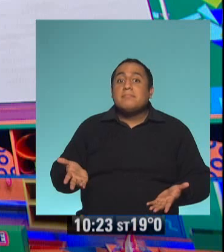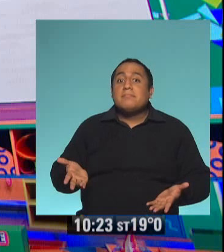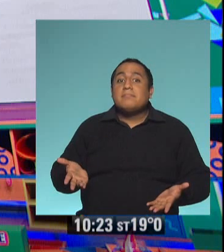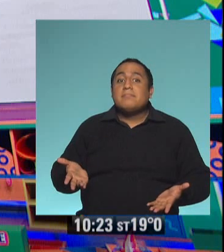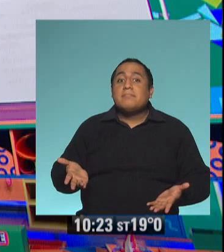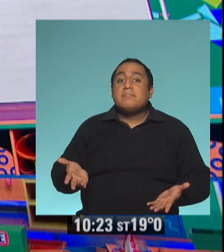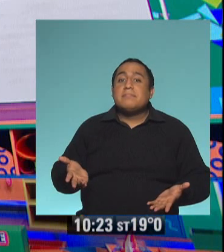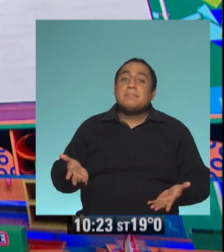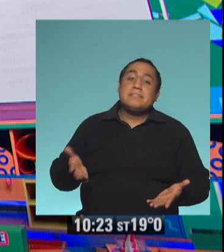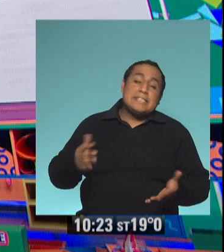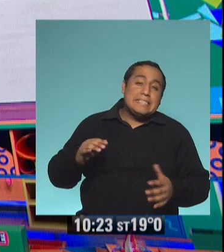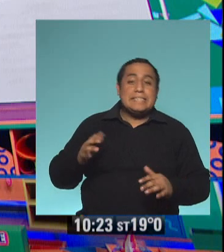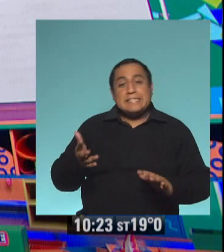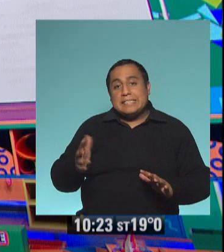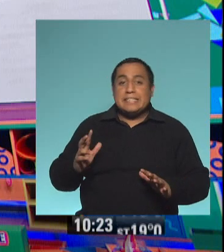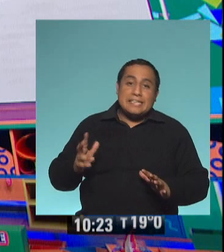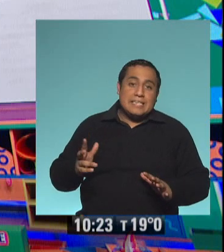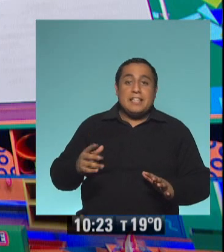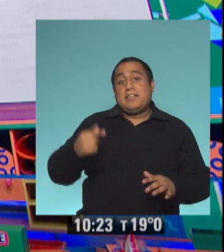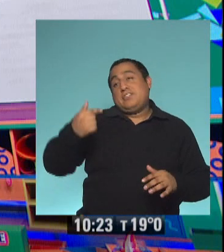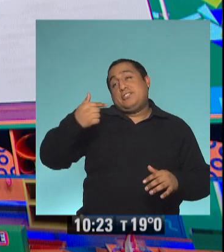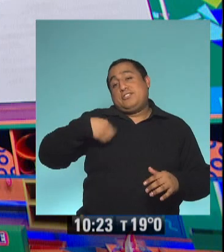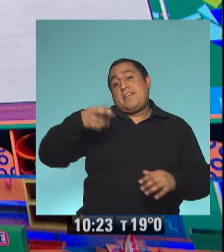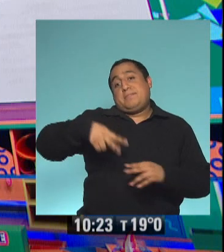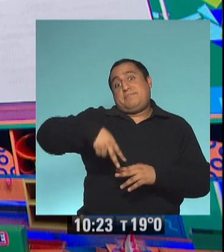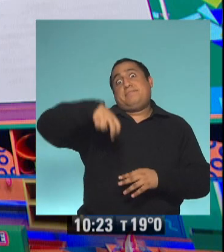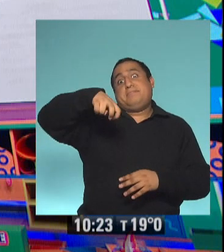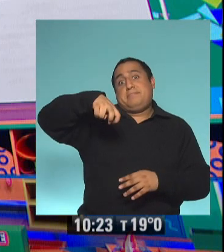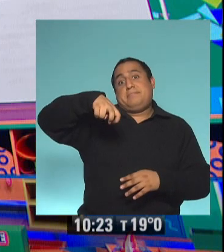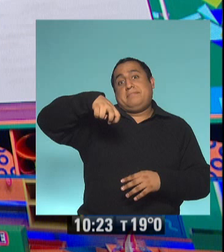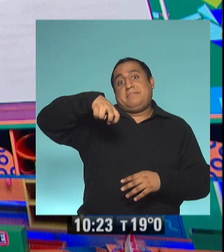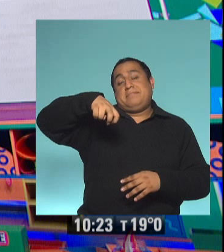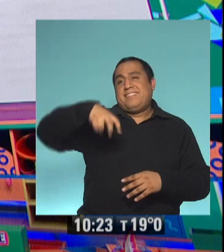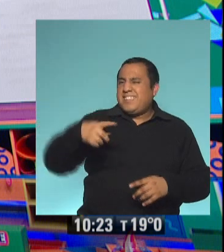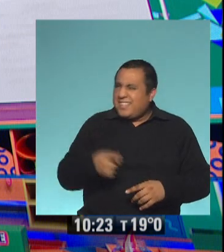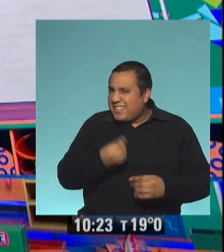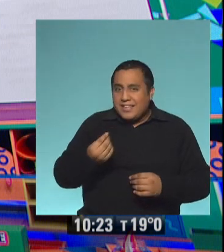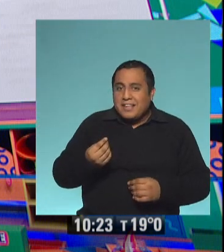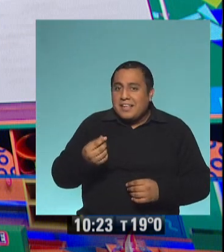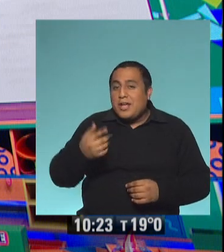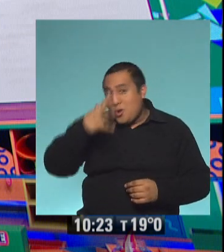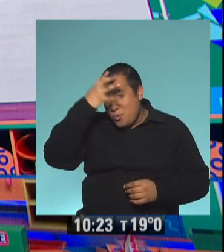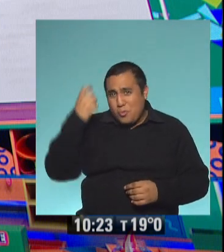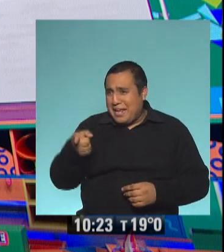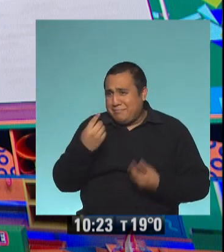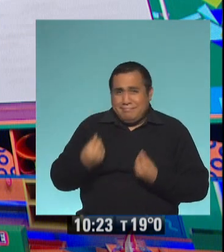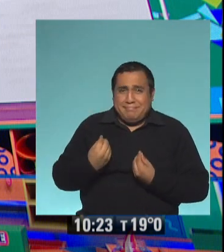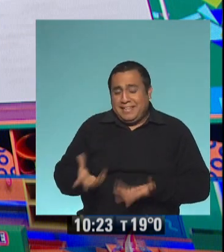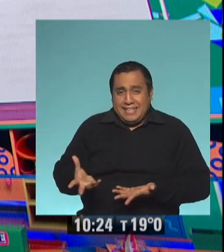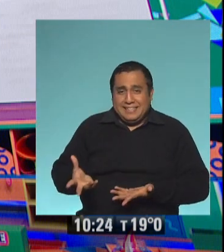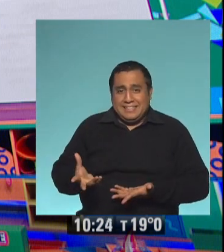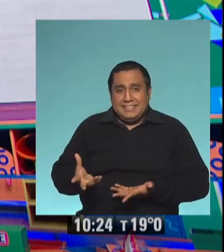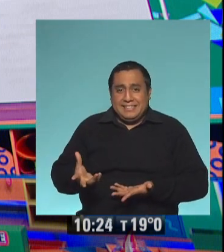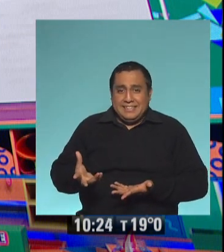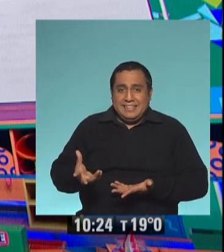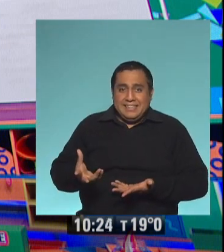¿Eh? ¡Sí! ¿Ves que sé volar? ¿Ves que puedo haciendo? Volar? ¿Qué estoy haciendo? Explícame qué estoy haciendo. Vos